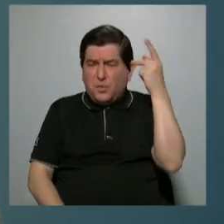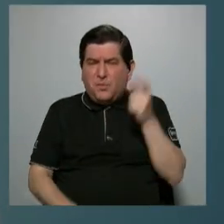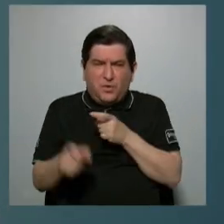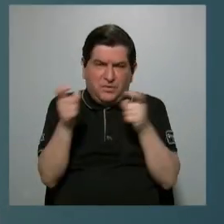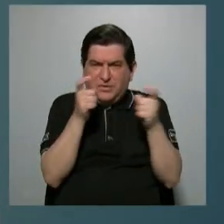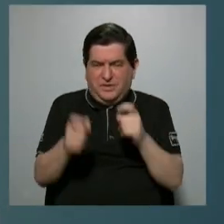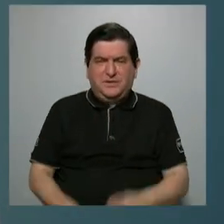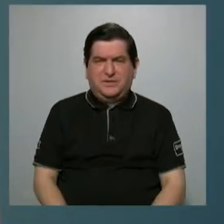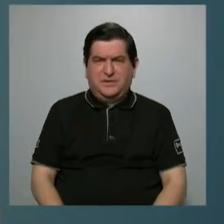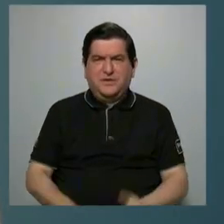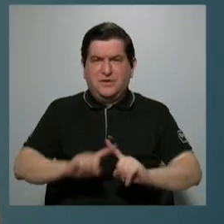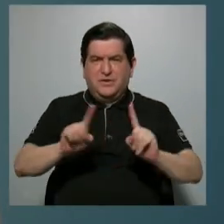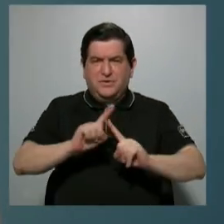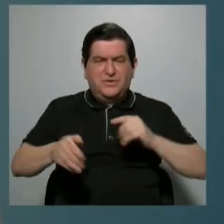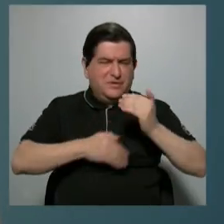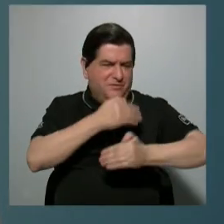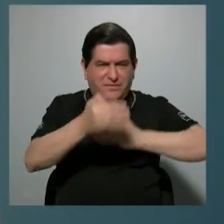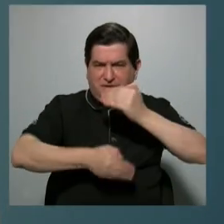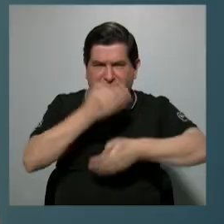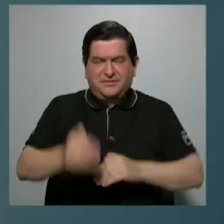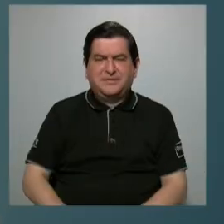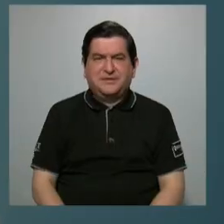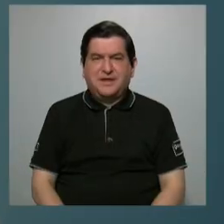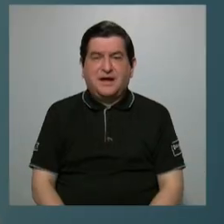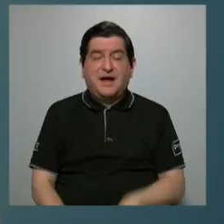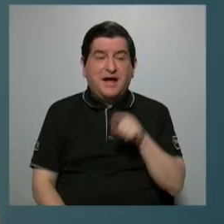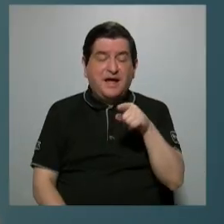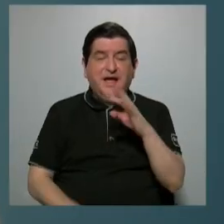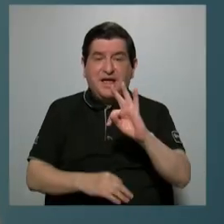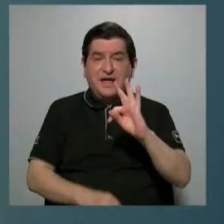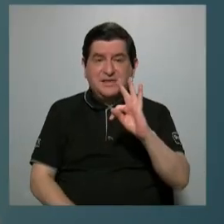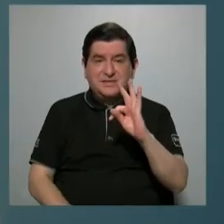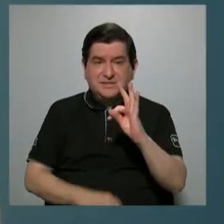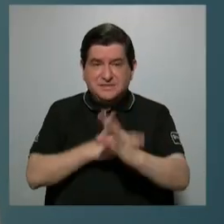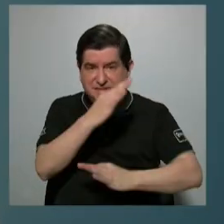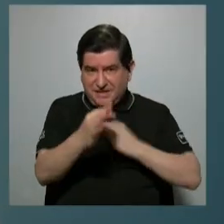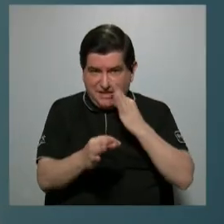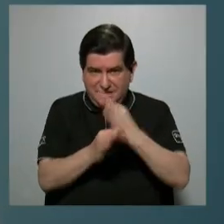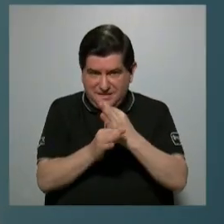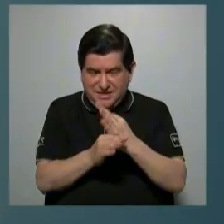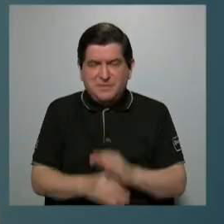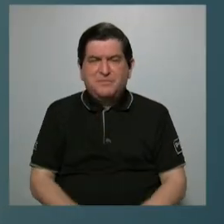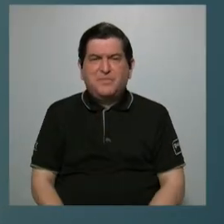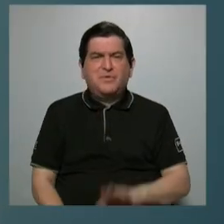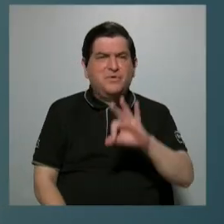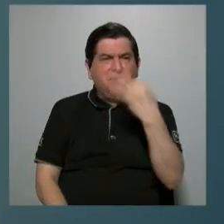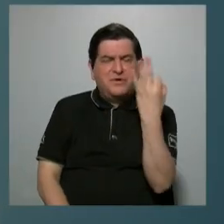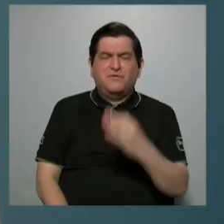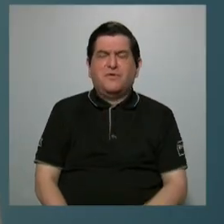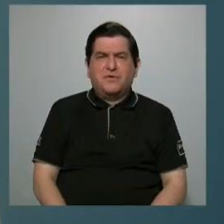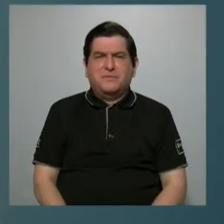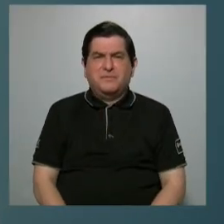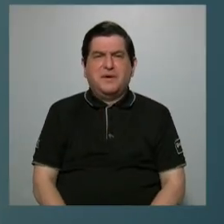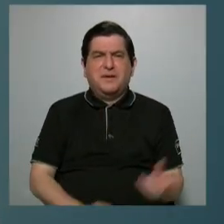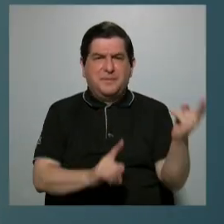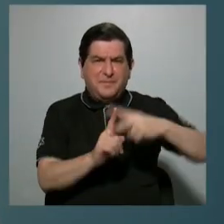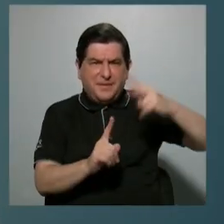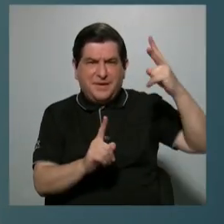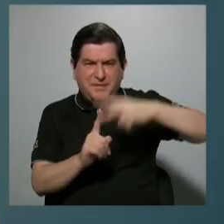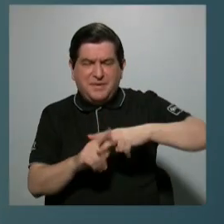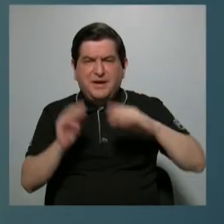de las gestiones. Entonces se crean estas figuras que son como brazos ejecutores o implementadores de las